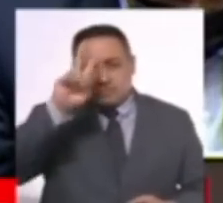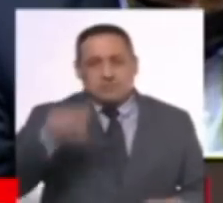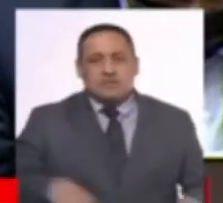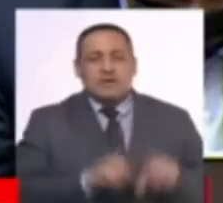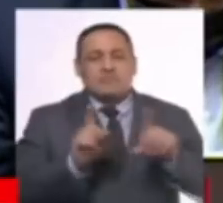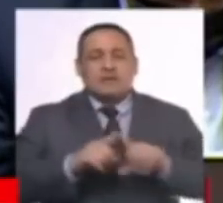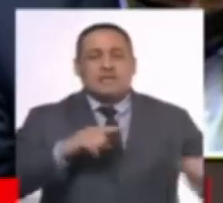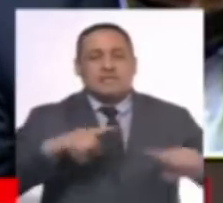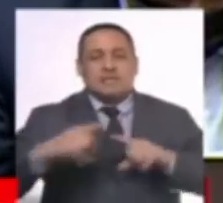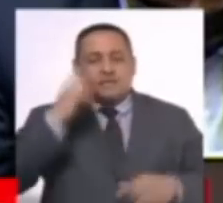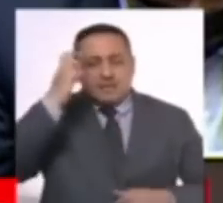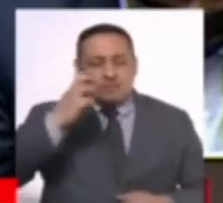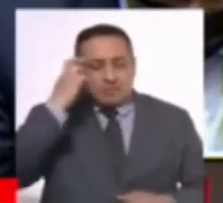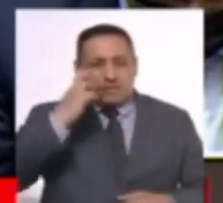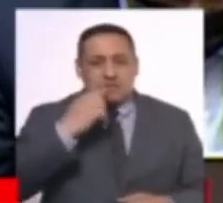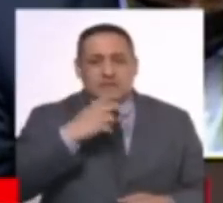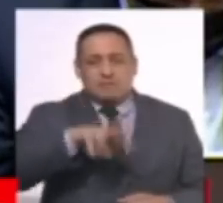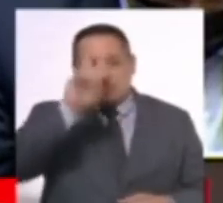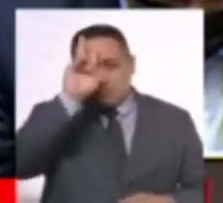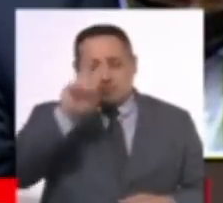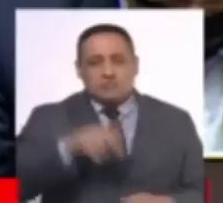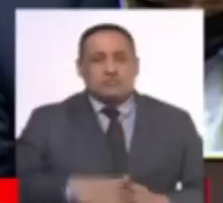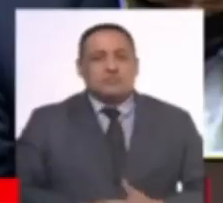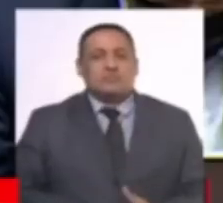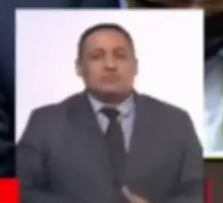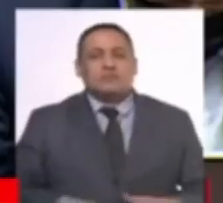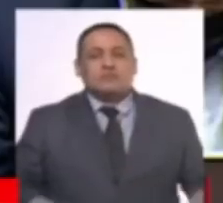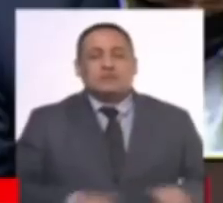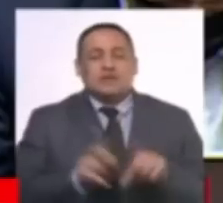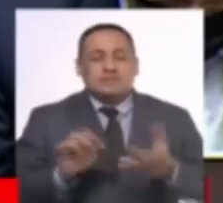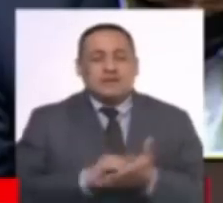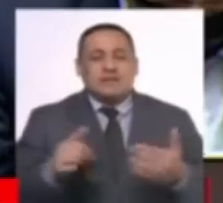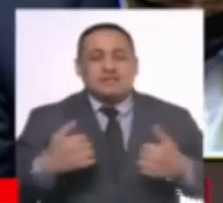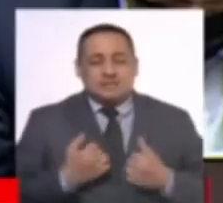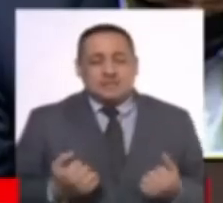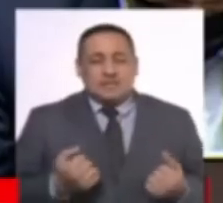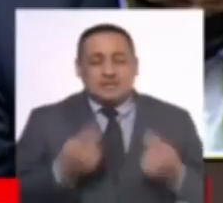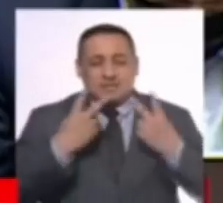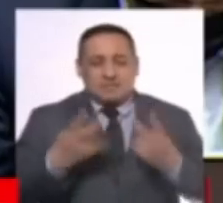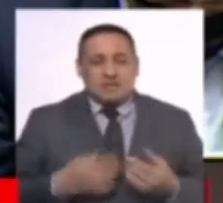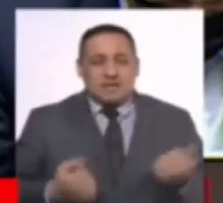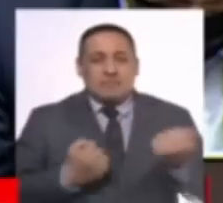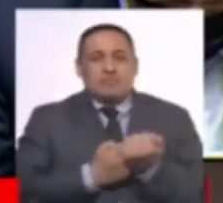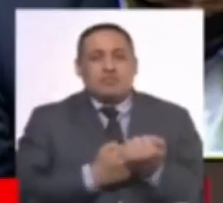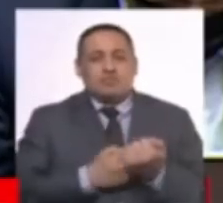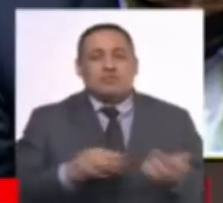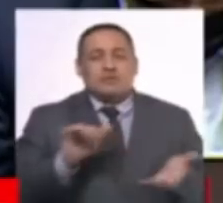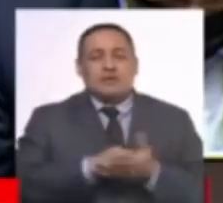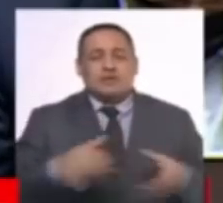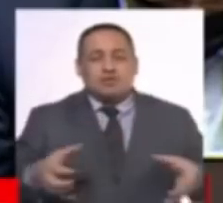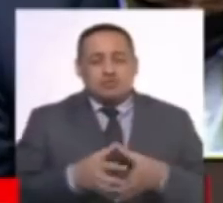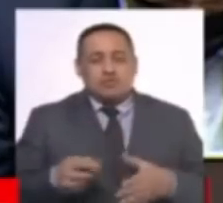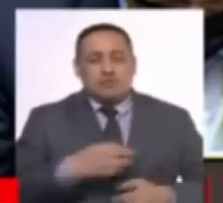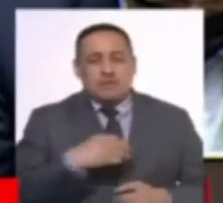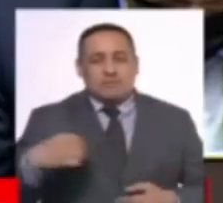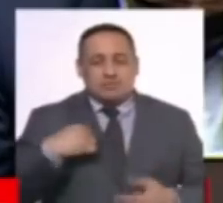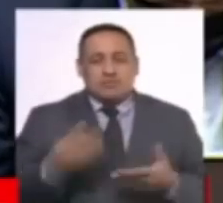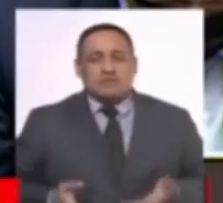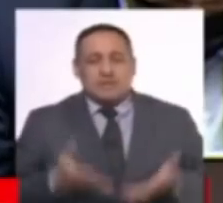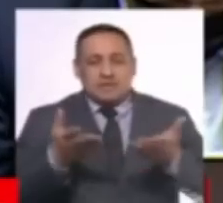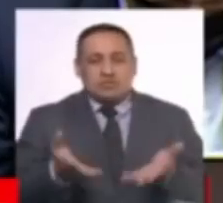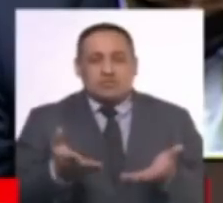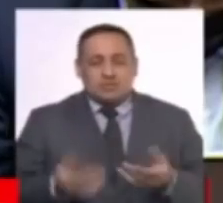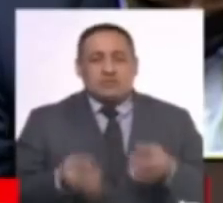Él dirige la política exterior del país. Así que yo creo que con el apoyo que la Cancillería misma está